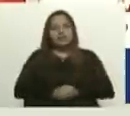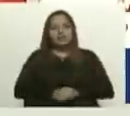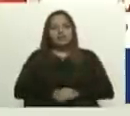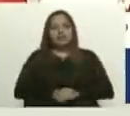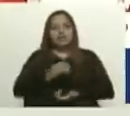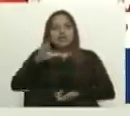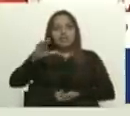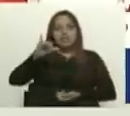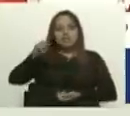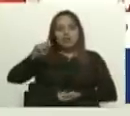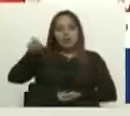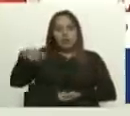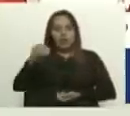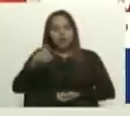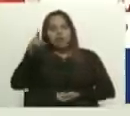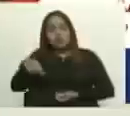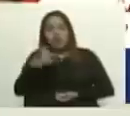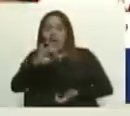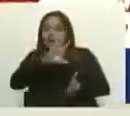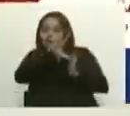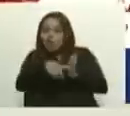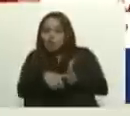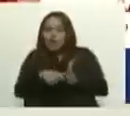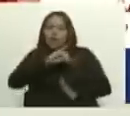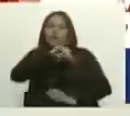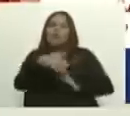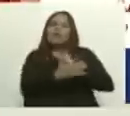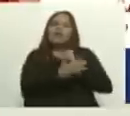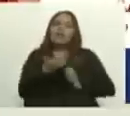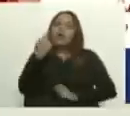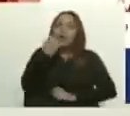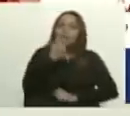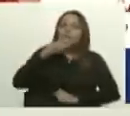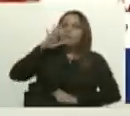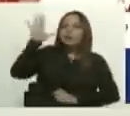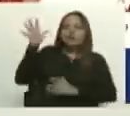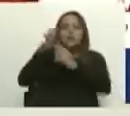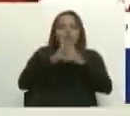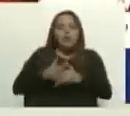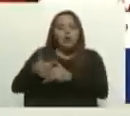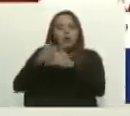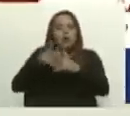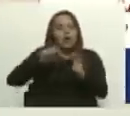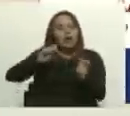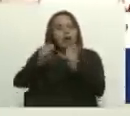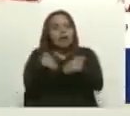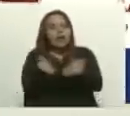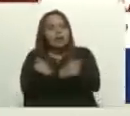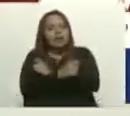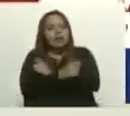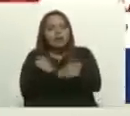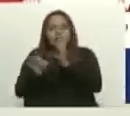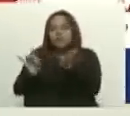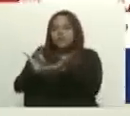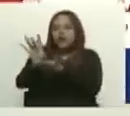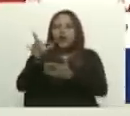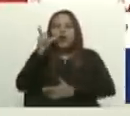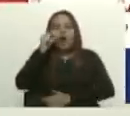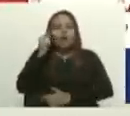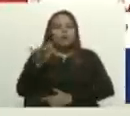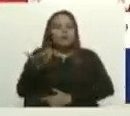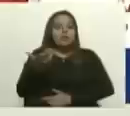Sigo es parte del pago que Juan Guaidó se comprometió con los Estados Unidos a cambio de sacar al dictador de